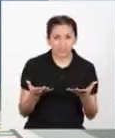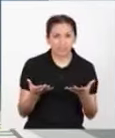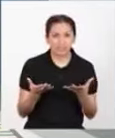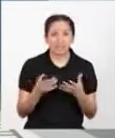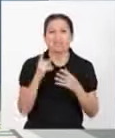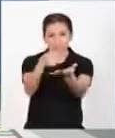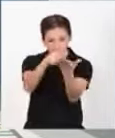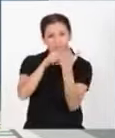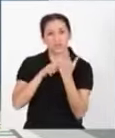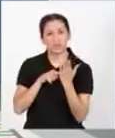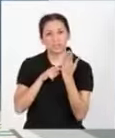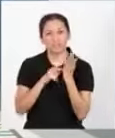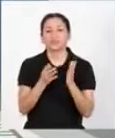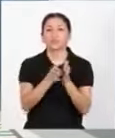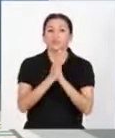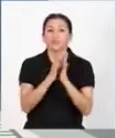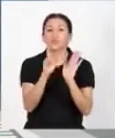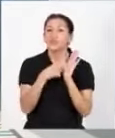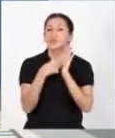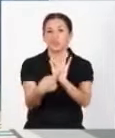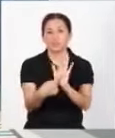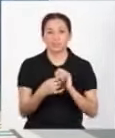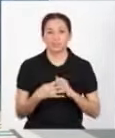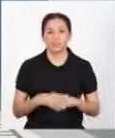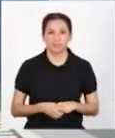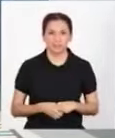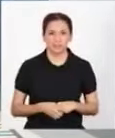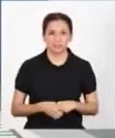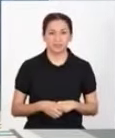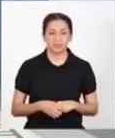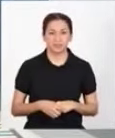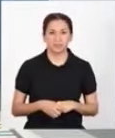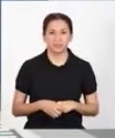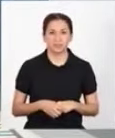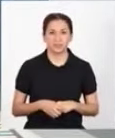ti. ¡Enséñanos lo que encontraste, por favor!